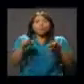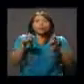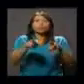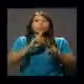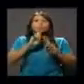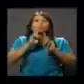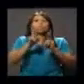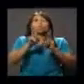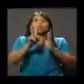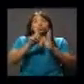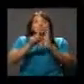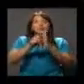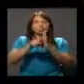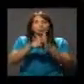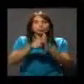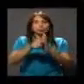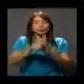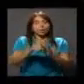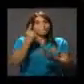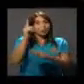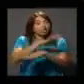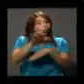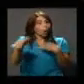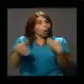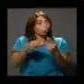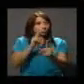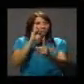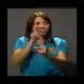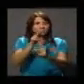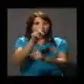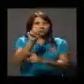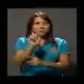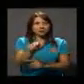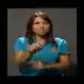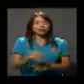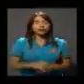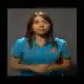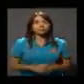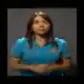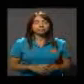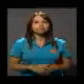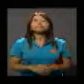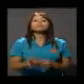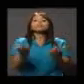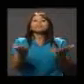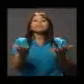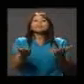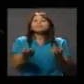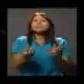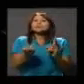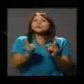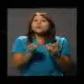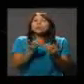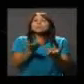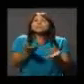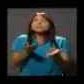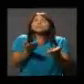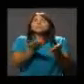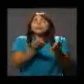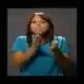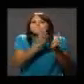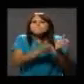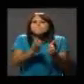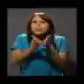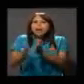minutos. Es la misma pregunta para todos. ¿Qué planes se podrían ejecutar para hacer